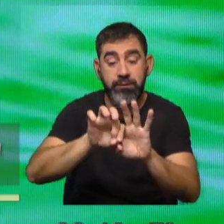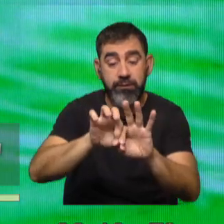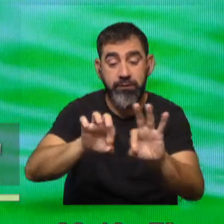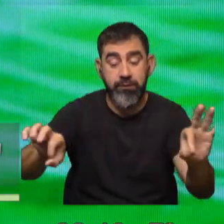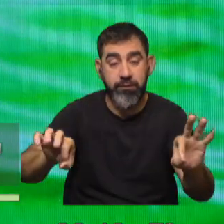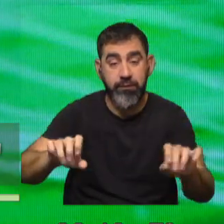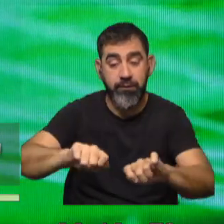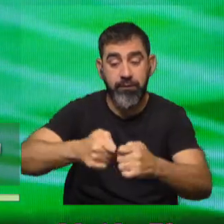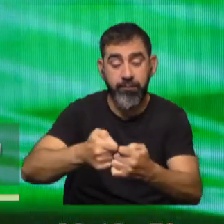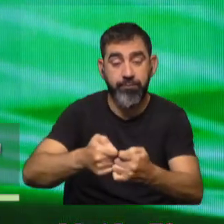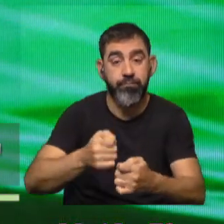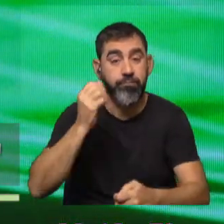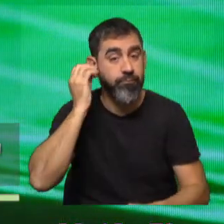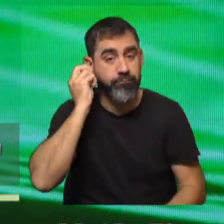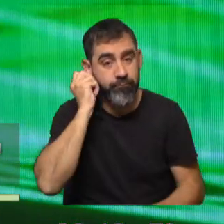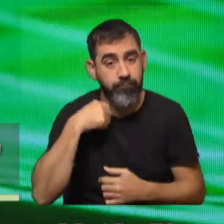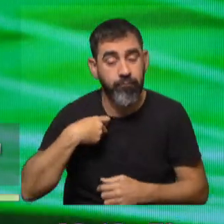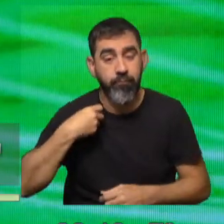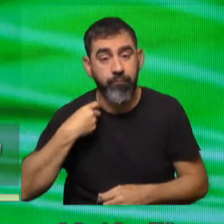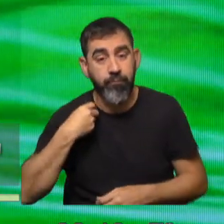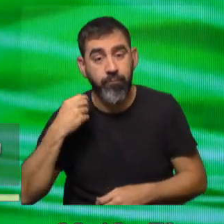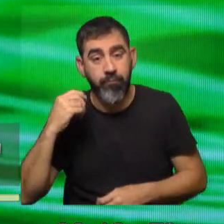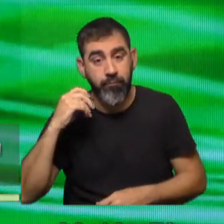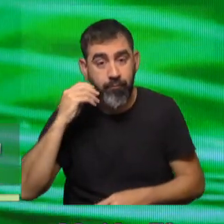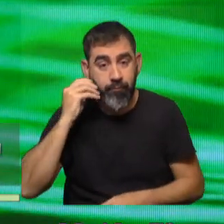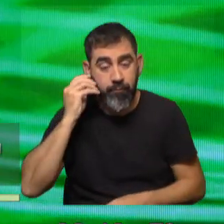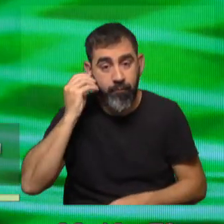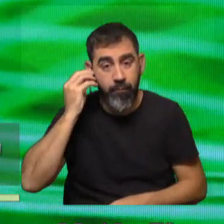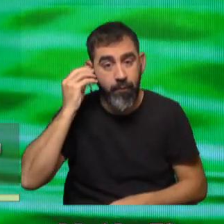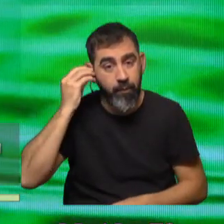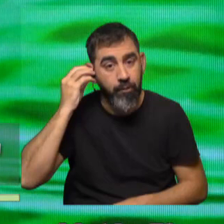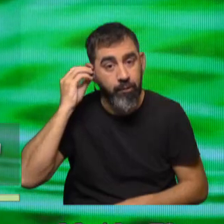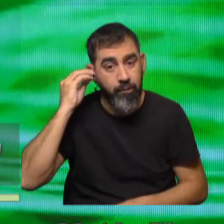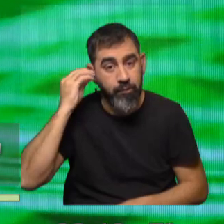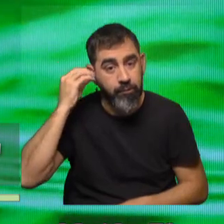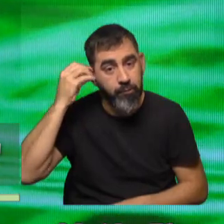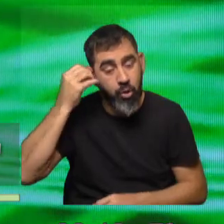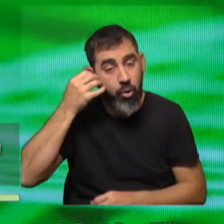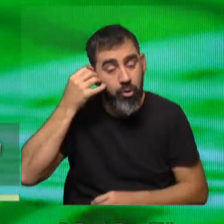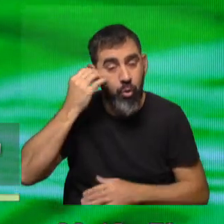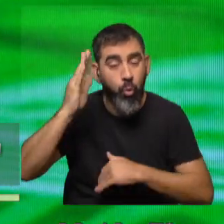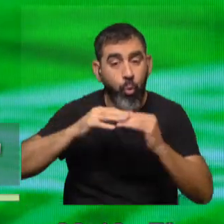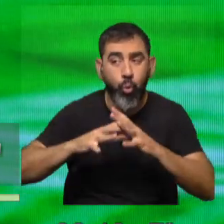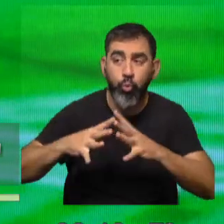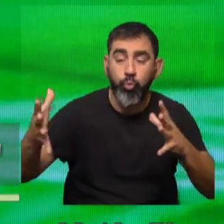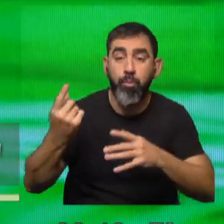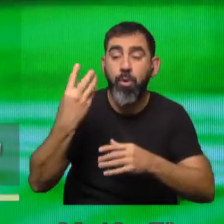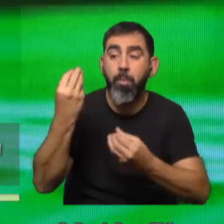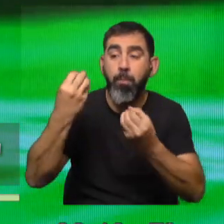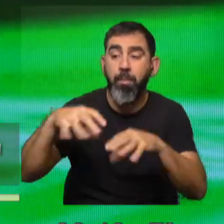de 12 Entonces estamos haciendo una mega obra para tener una pérdida del 40%